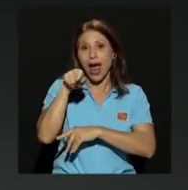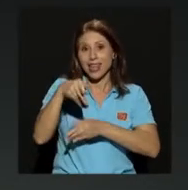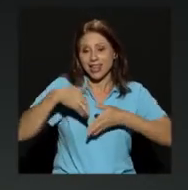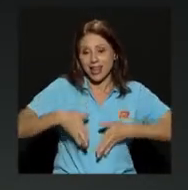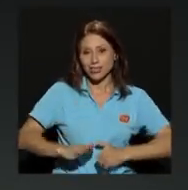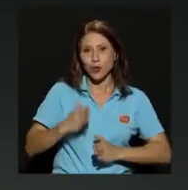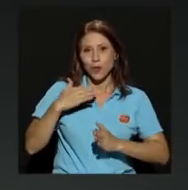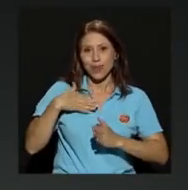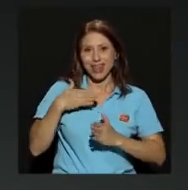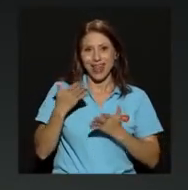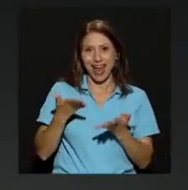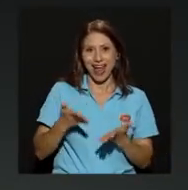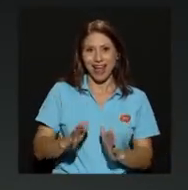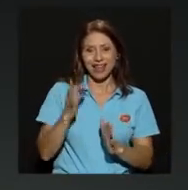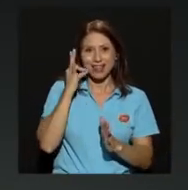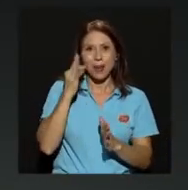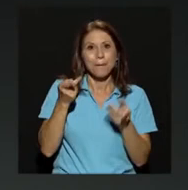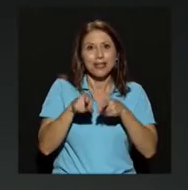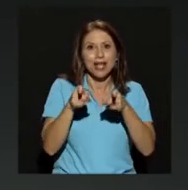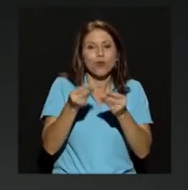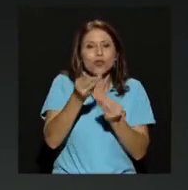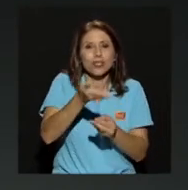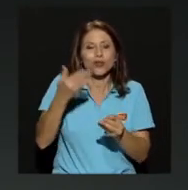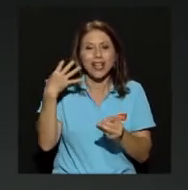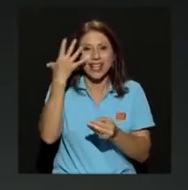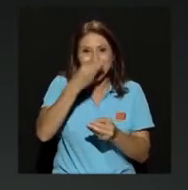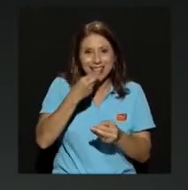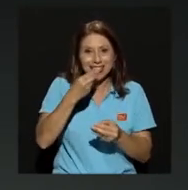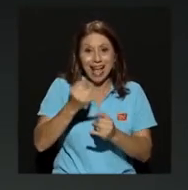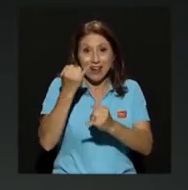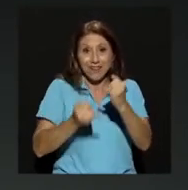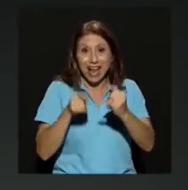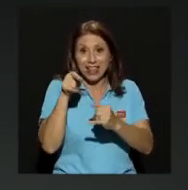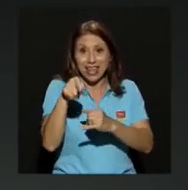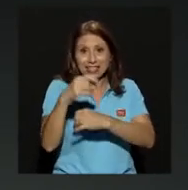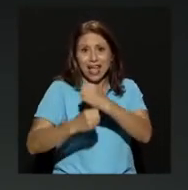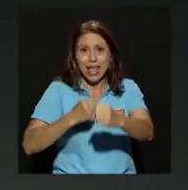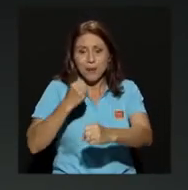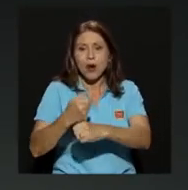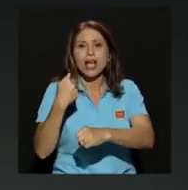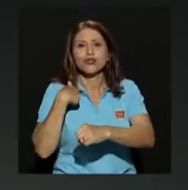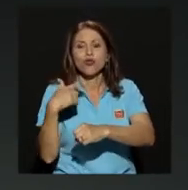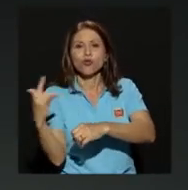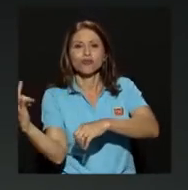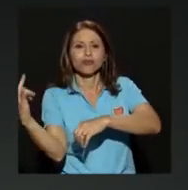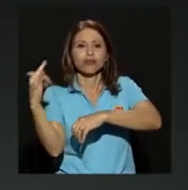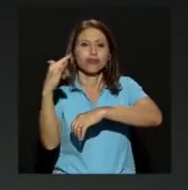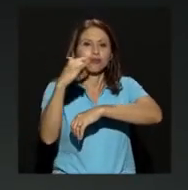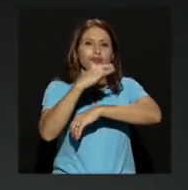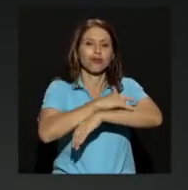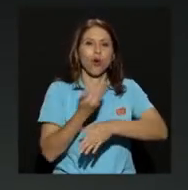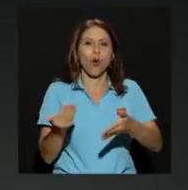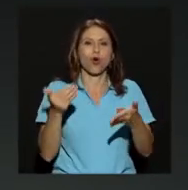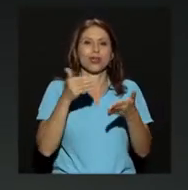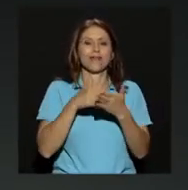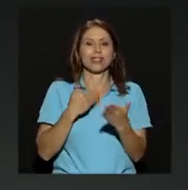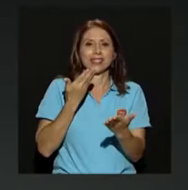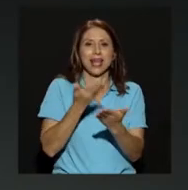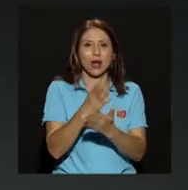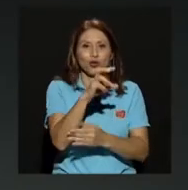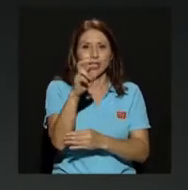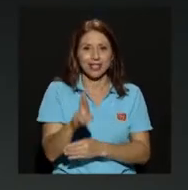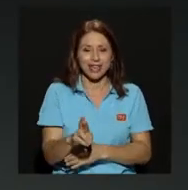al final de esa época yo regresé a costa rica y entonces con ese cierre de